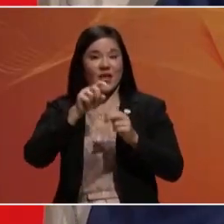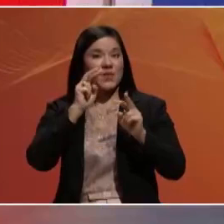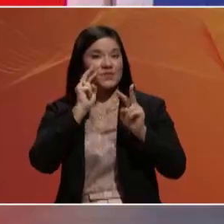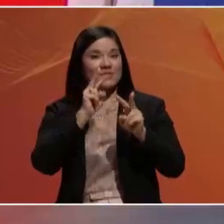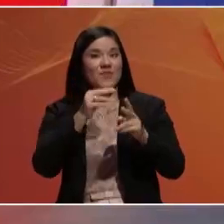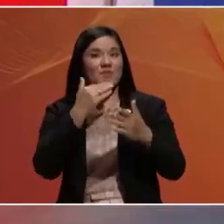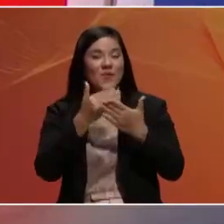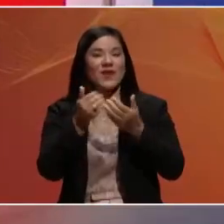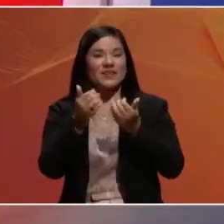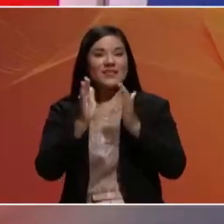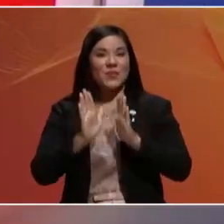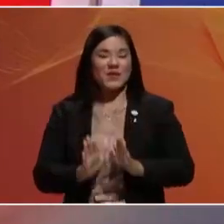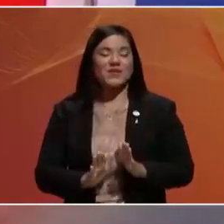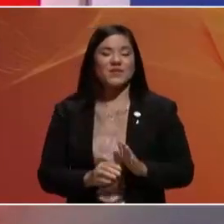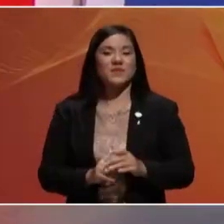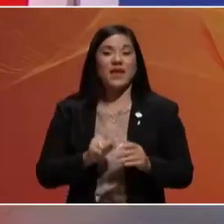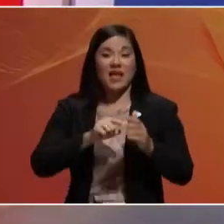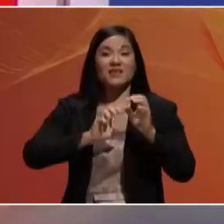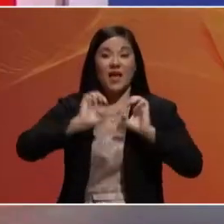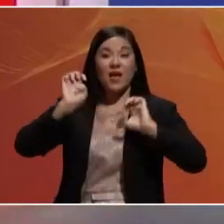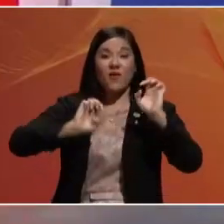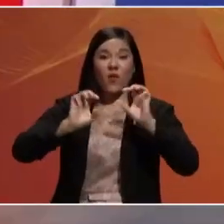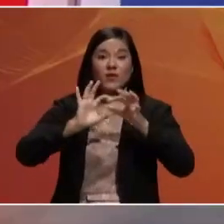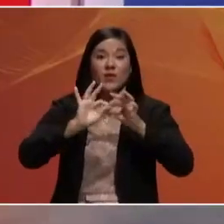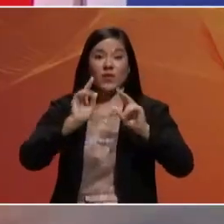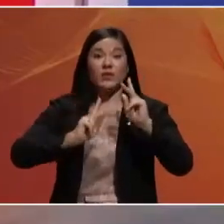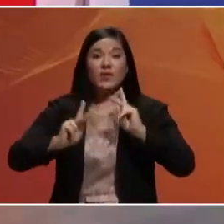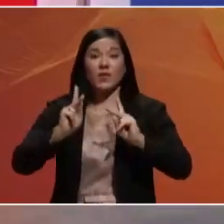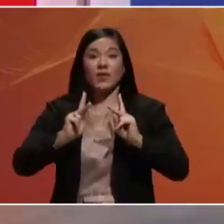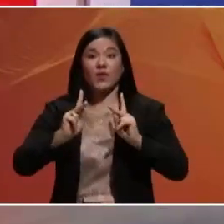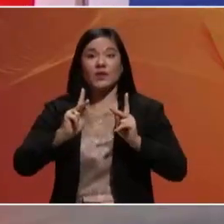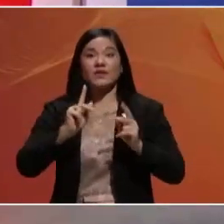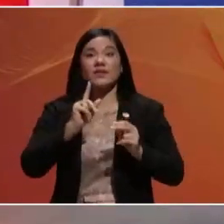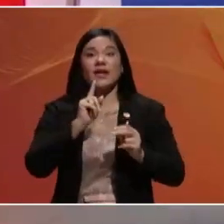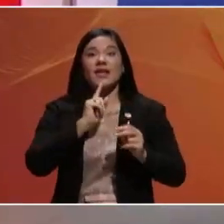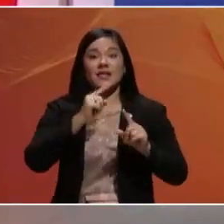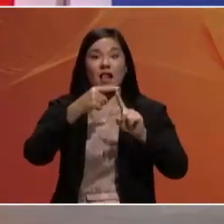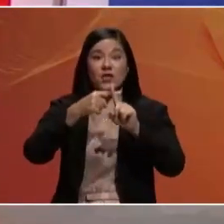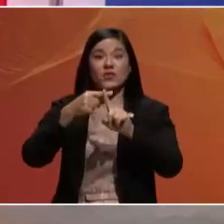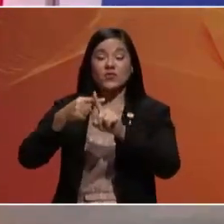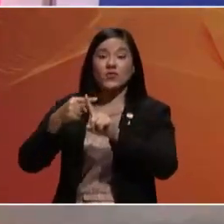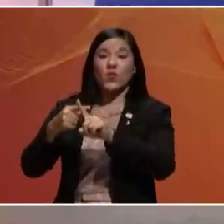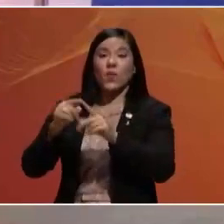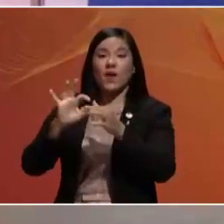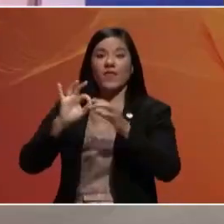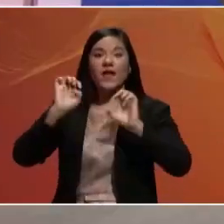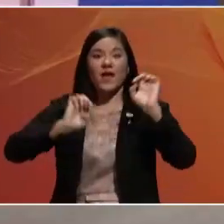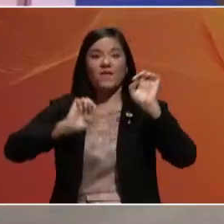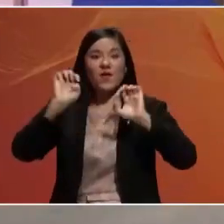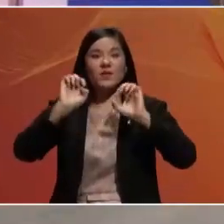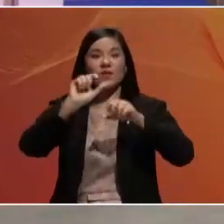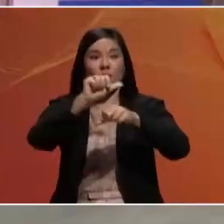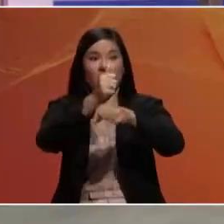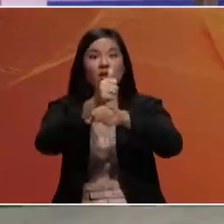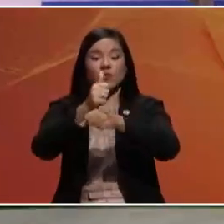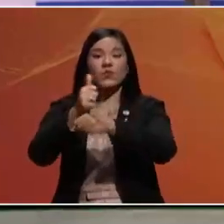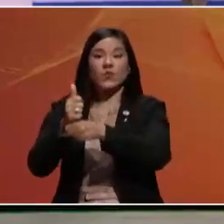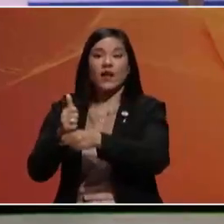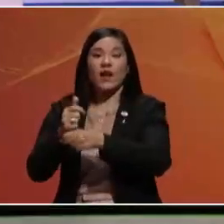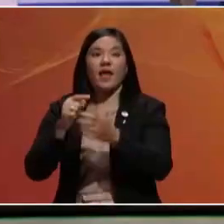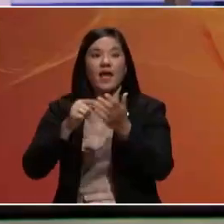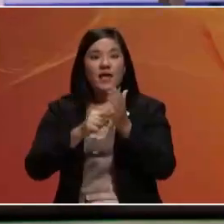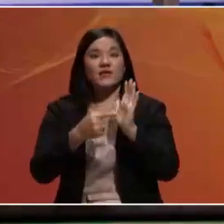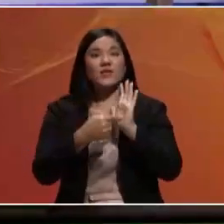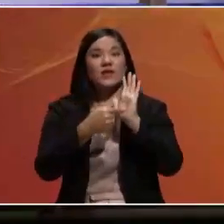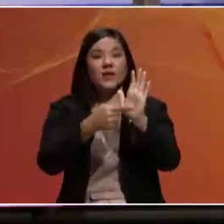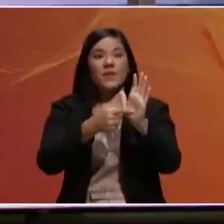cuenta. Entonces, la evaluación de los servidores es la suma de la evaluación institucional. Y eso determina